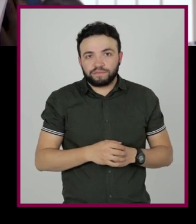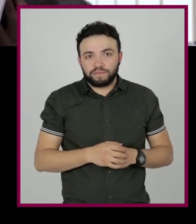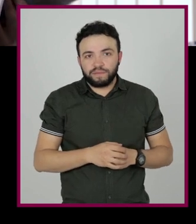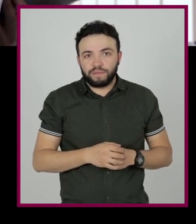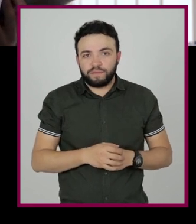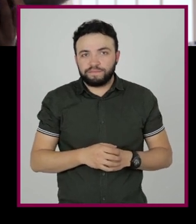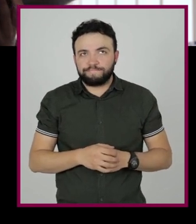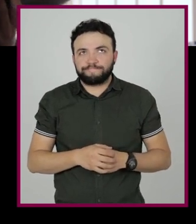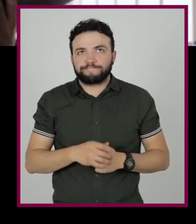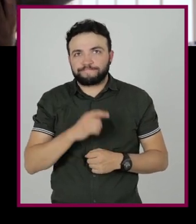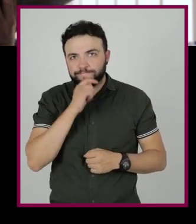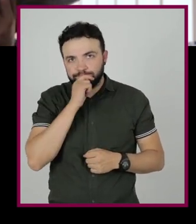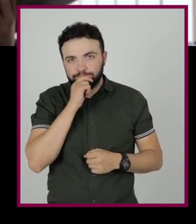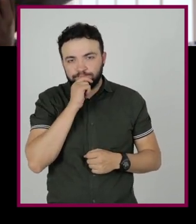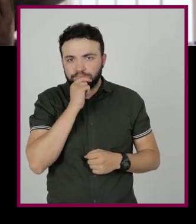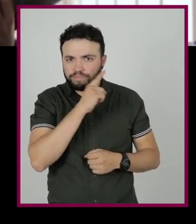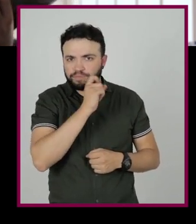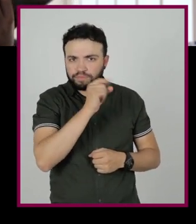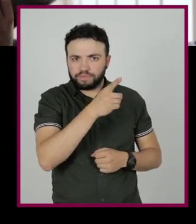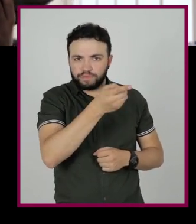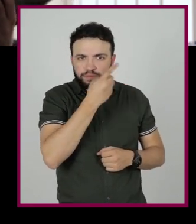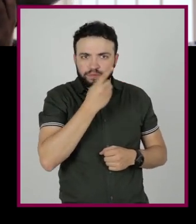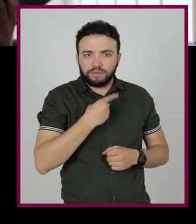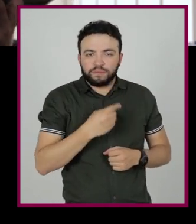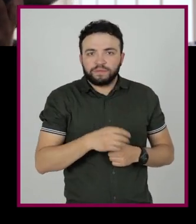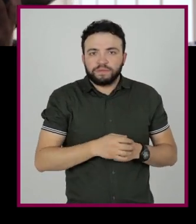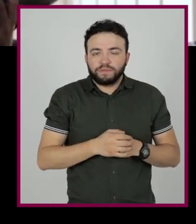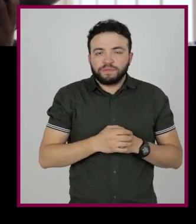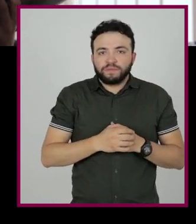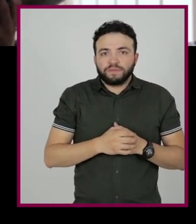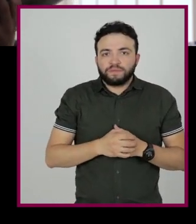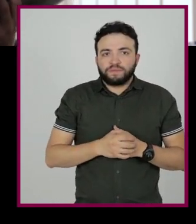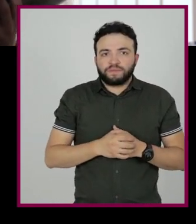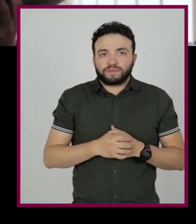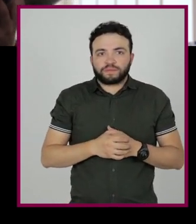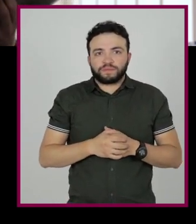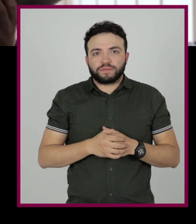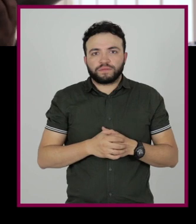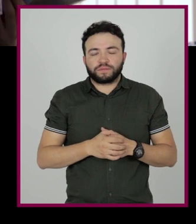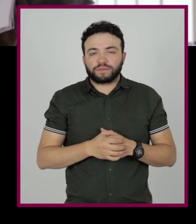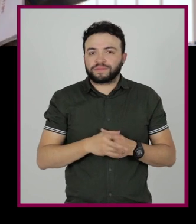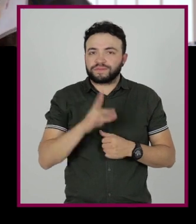desarrollar? ¿El que tú me digas?